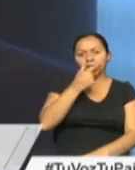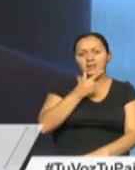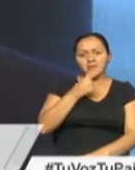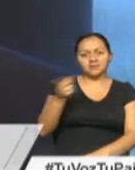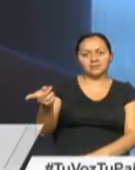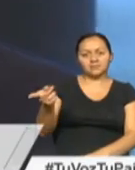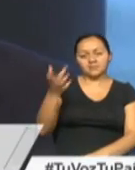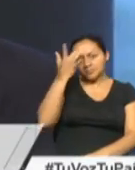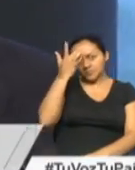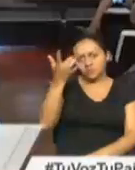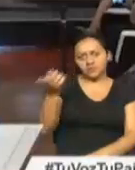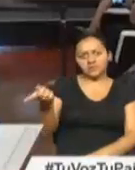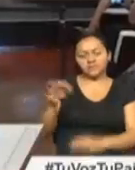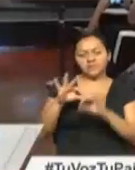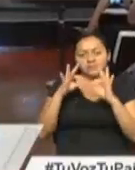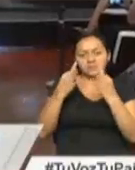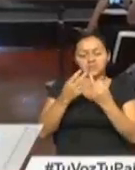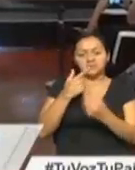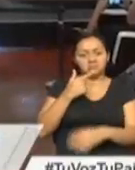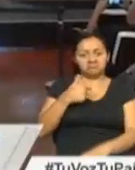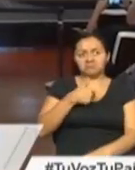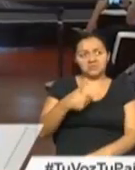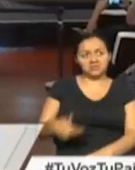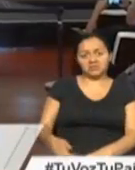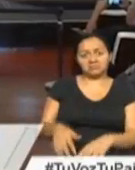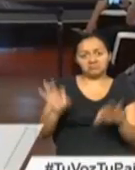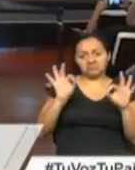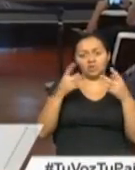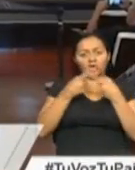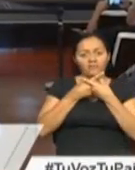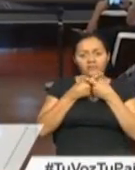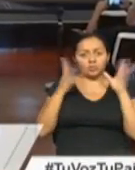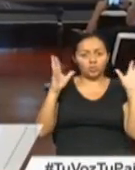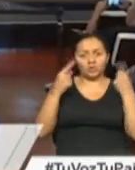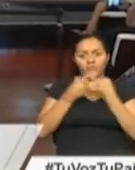Macri, pero insistió en que el mandatario no enfrenta un conflicto de interés.